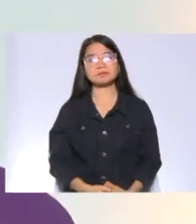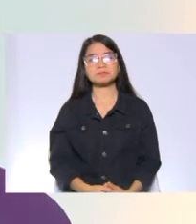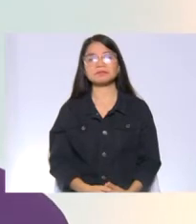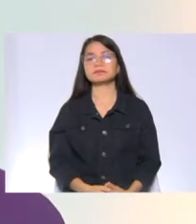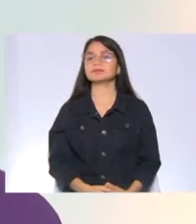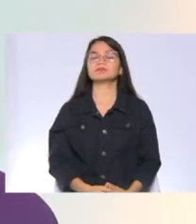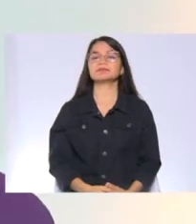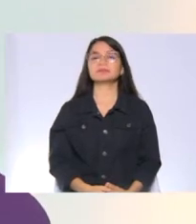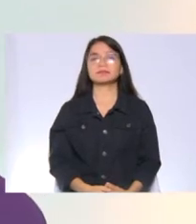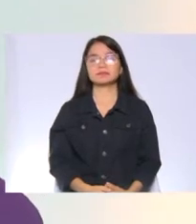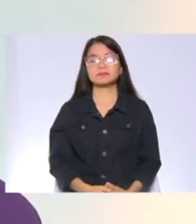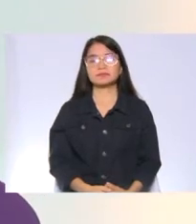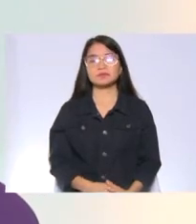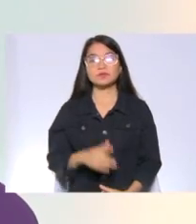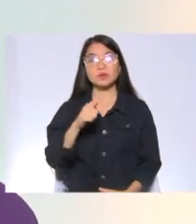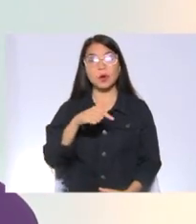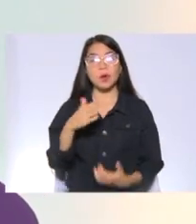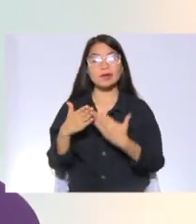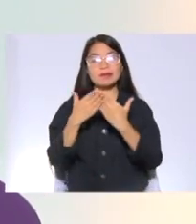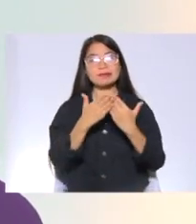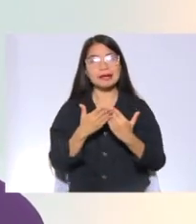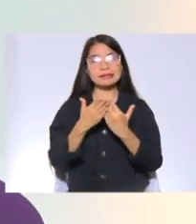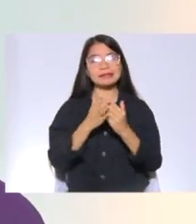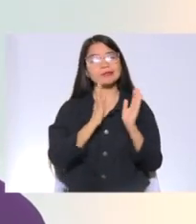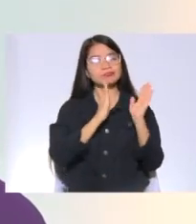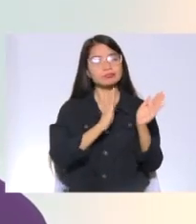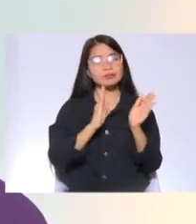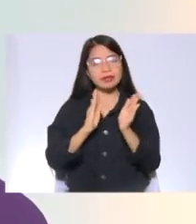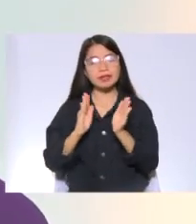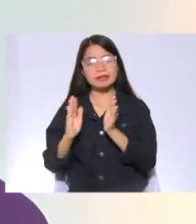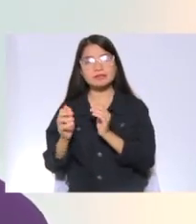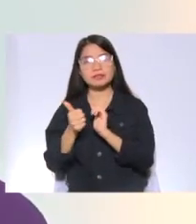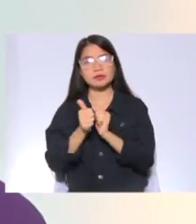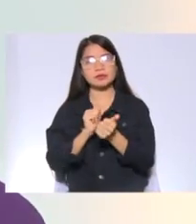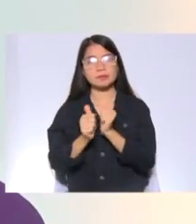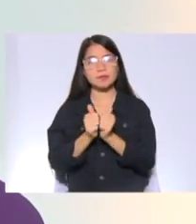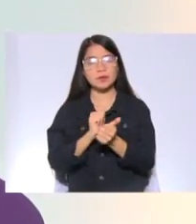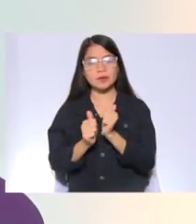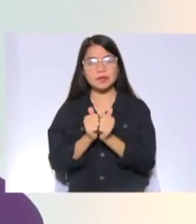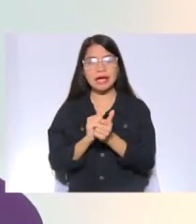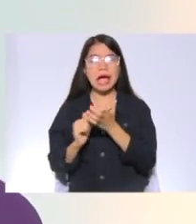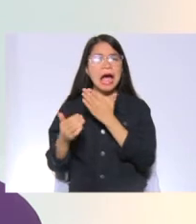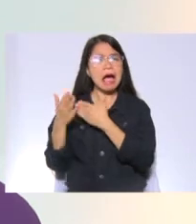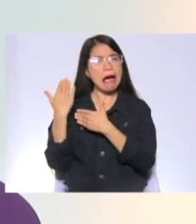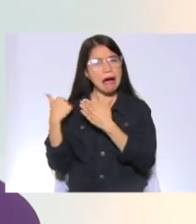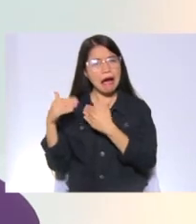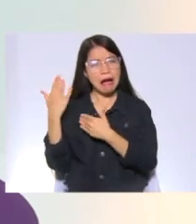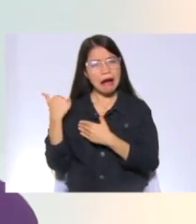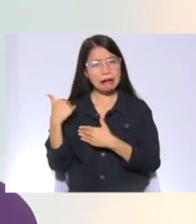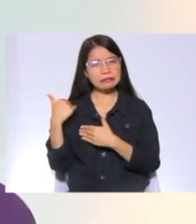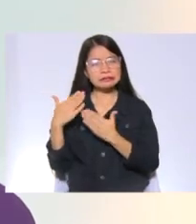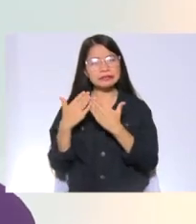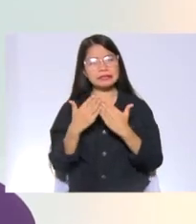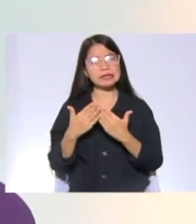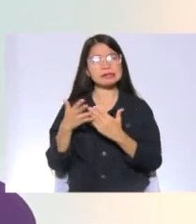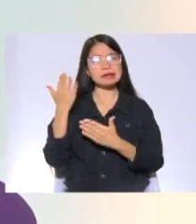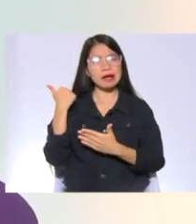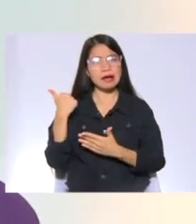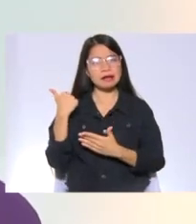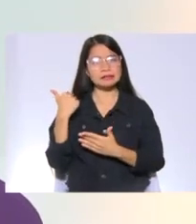otra clasificación de los deportes. En una de las clases anteriores hablamos de la clasificación de los deportes, que una de ellas era